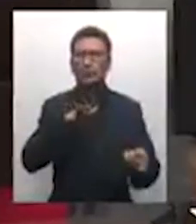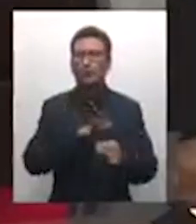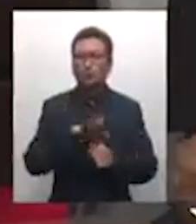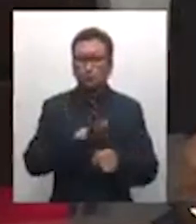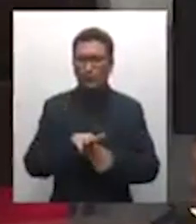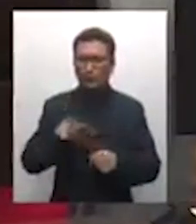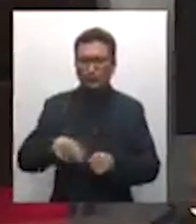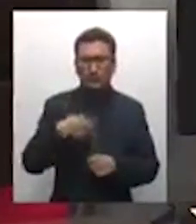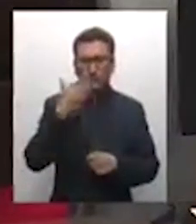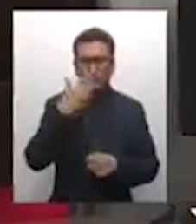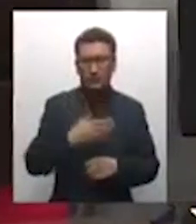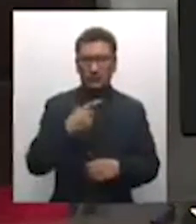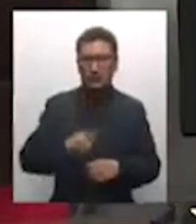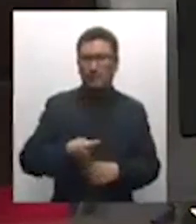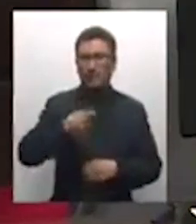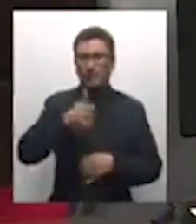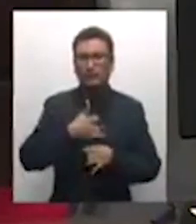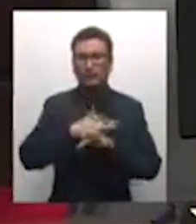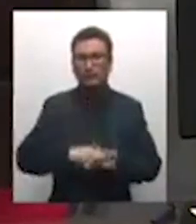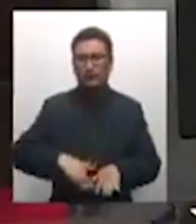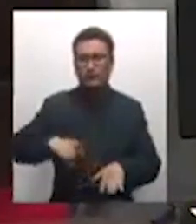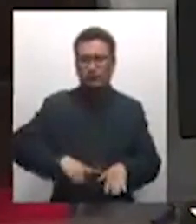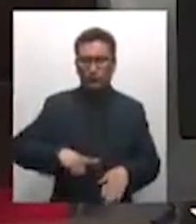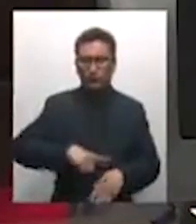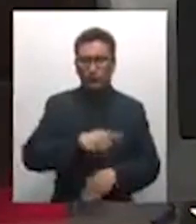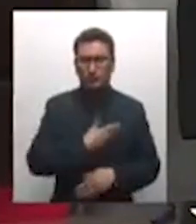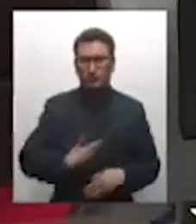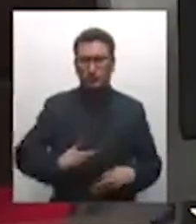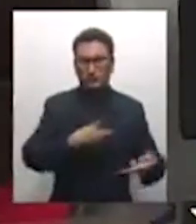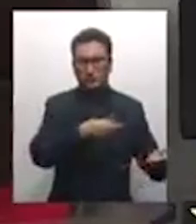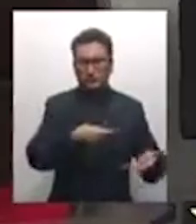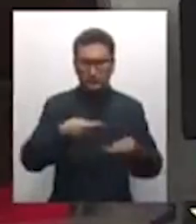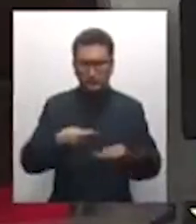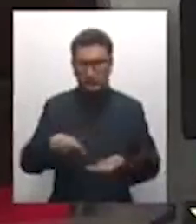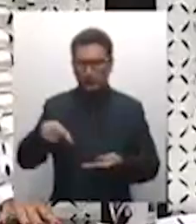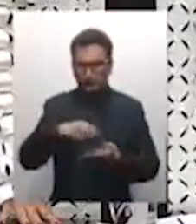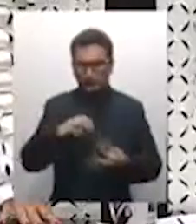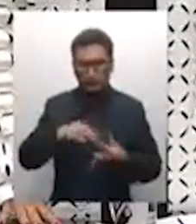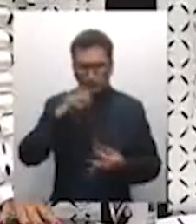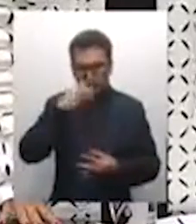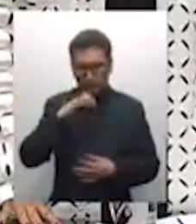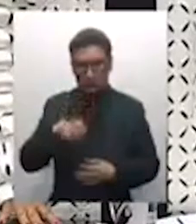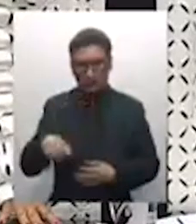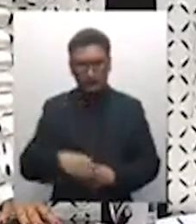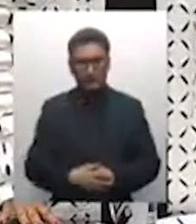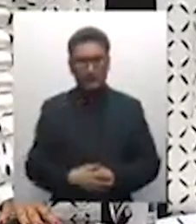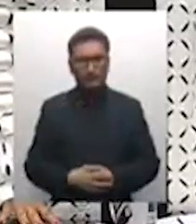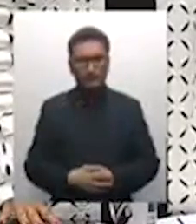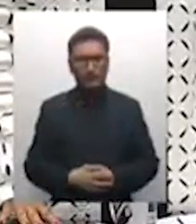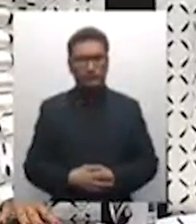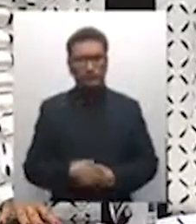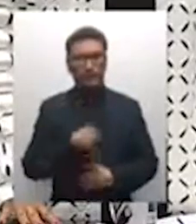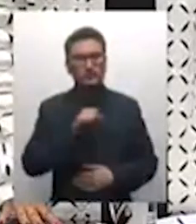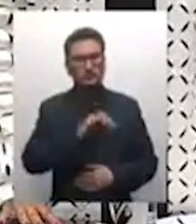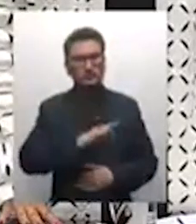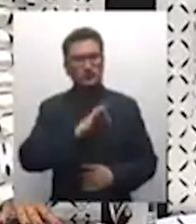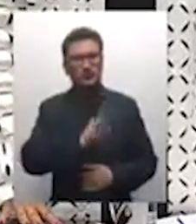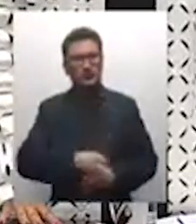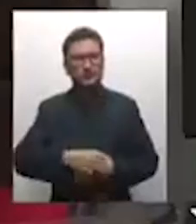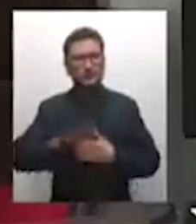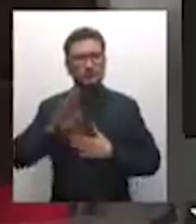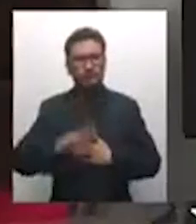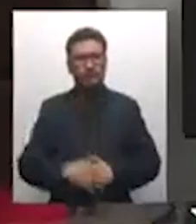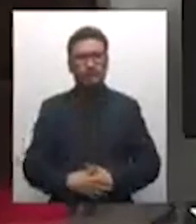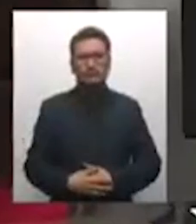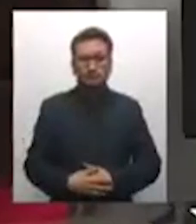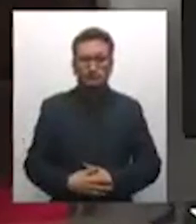este jueves el secretario de seguridad y protección ciudadana alfonso durazo montaño compareció ante el pleno de la cámara de diputados